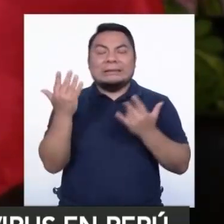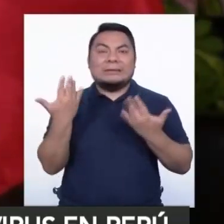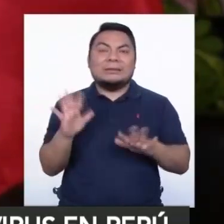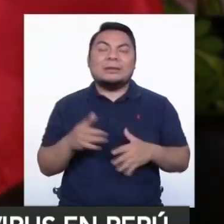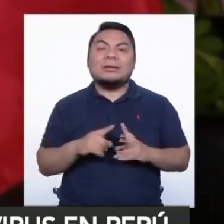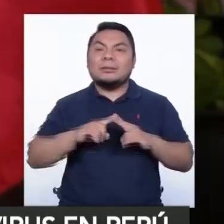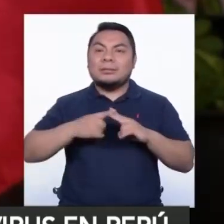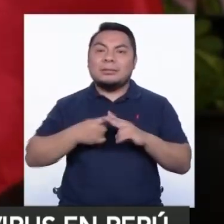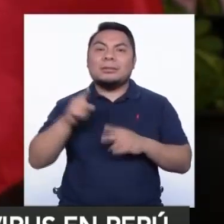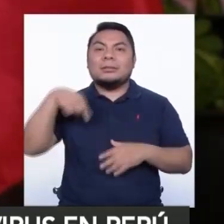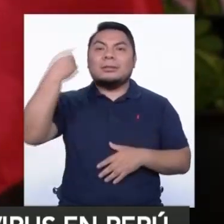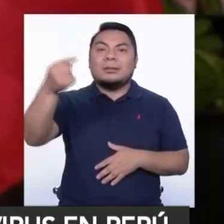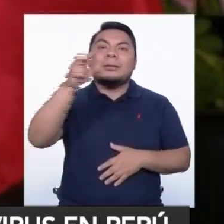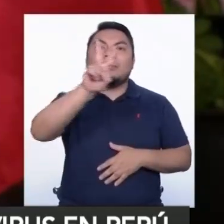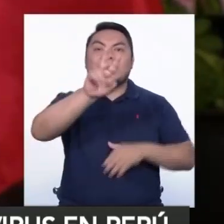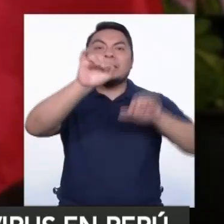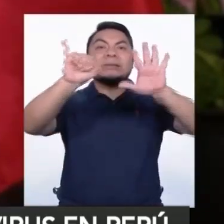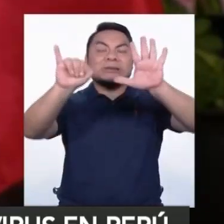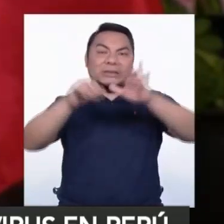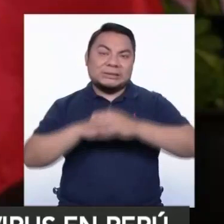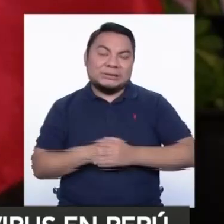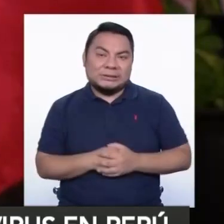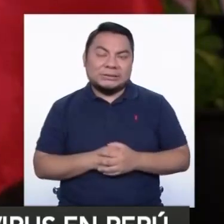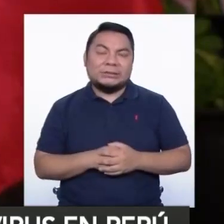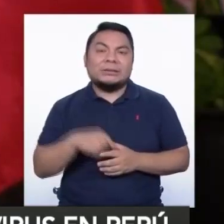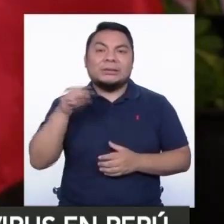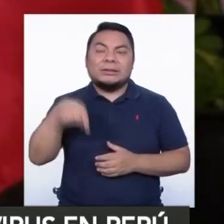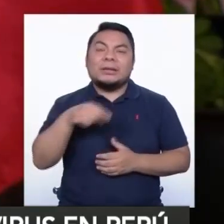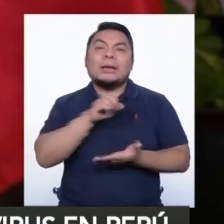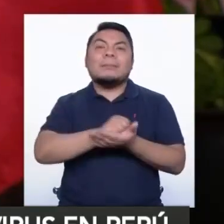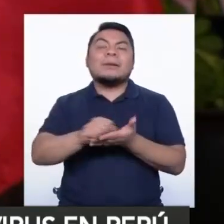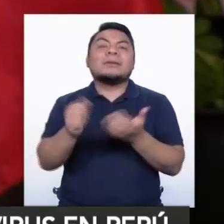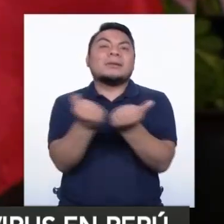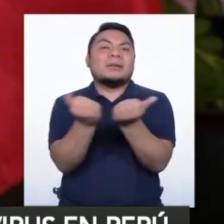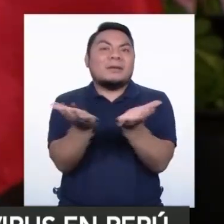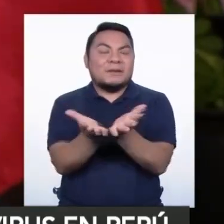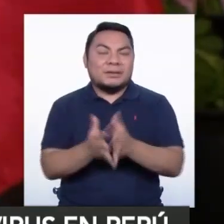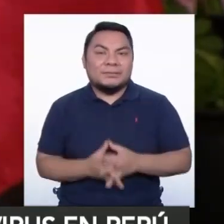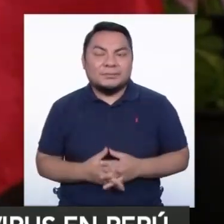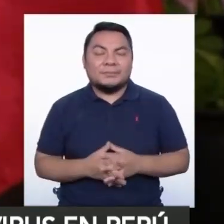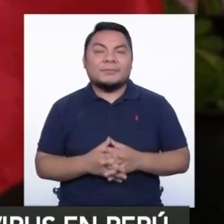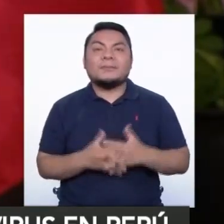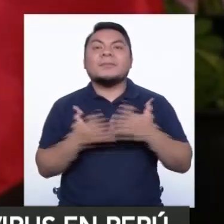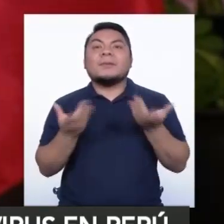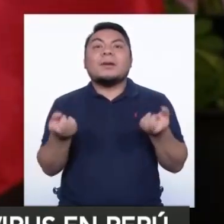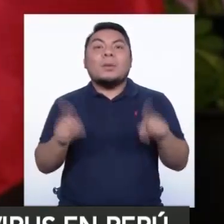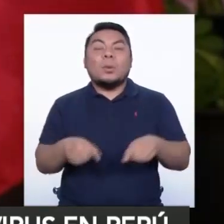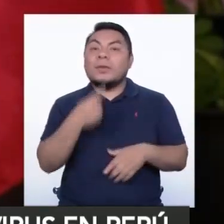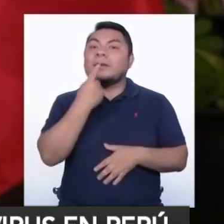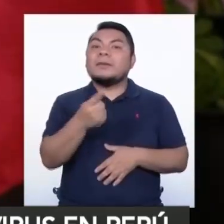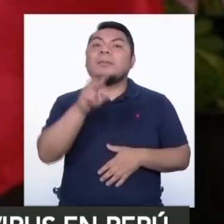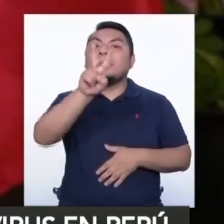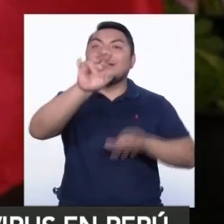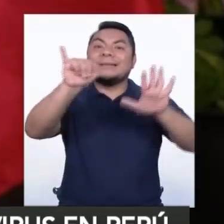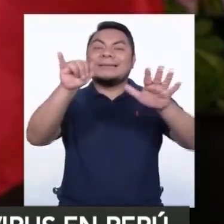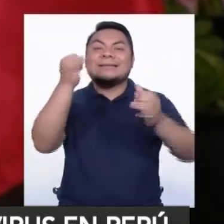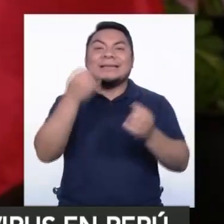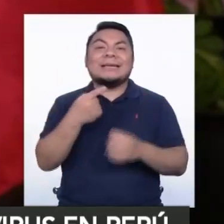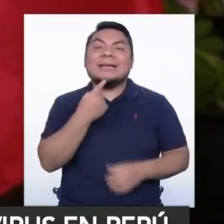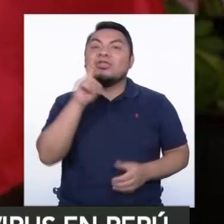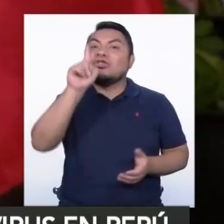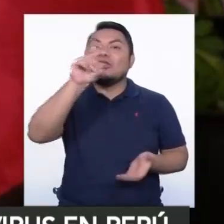partir del día 26 del mes de abril. Obviamente, cuando decimos 26 no significa que el